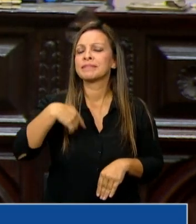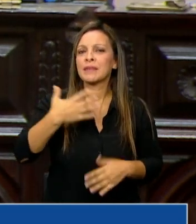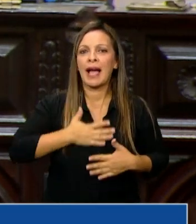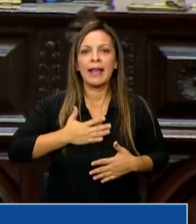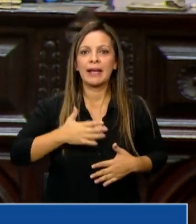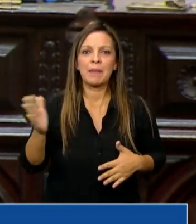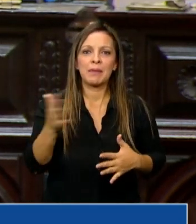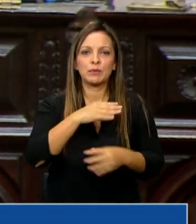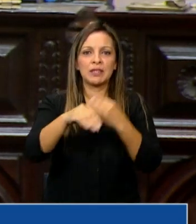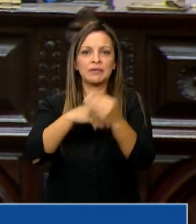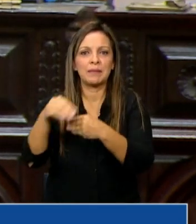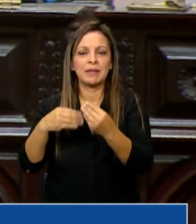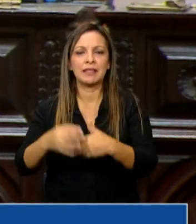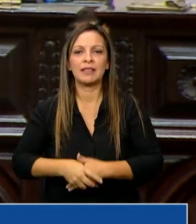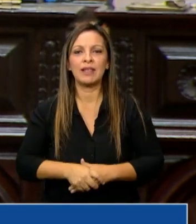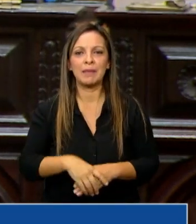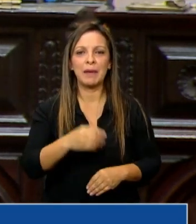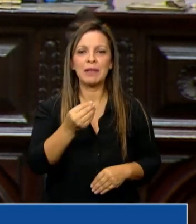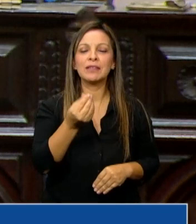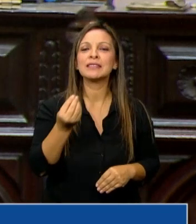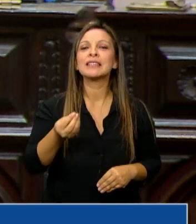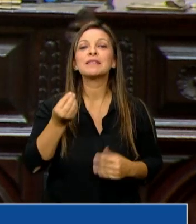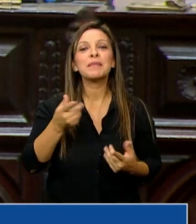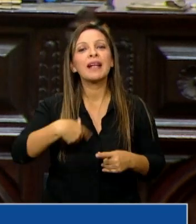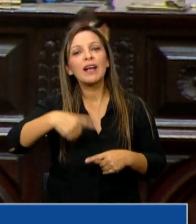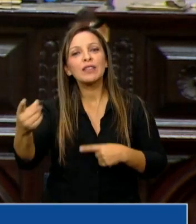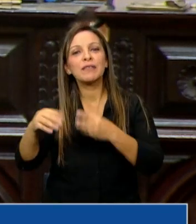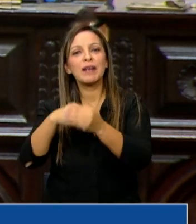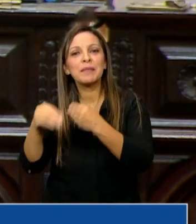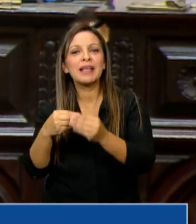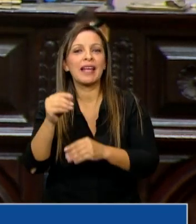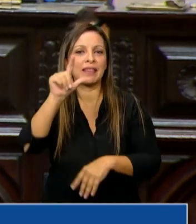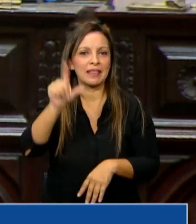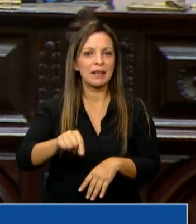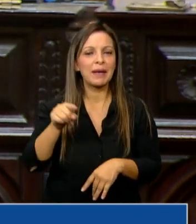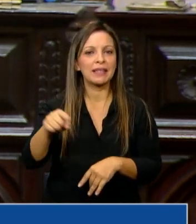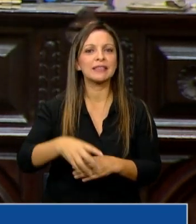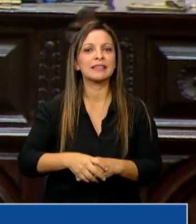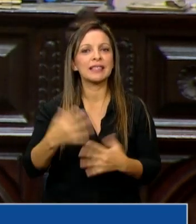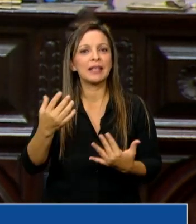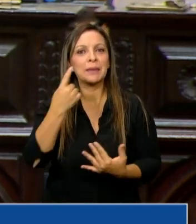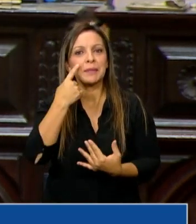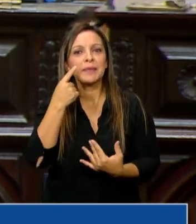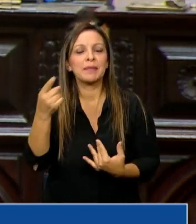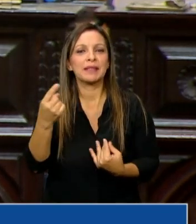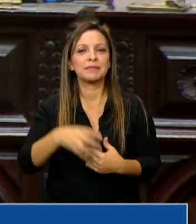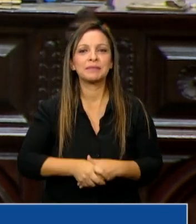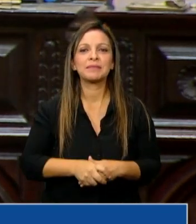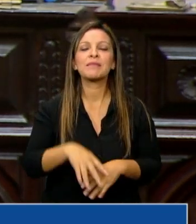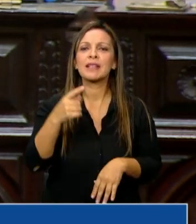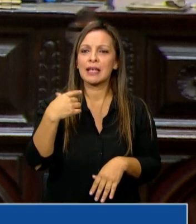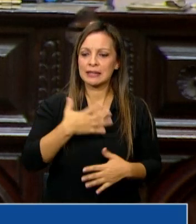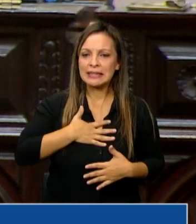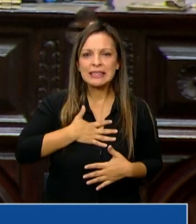el país y creo que es un antes y un después para el resto de las familias del país que pueden llegar a vivir en algún momento de su vida